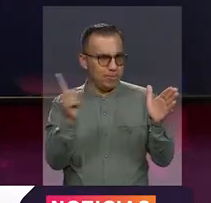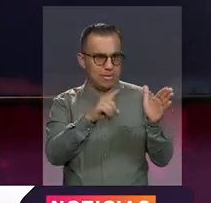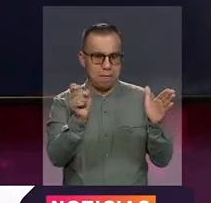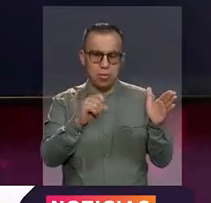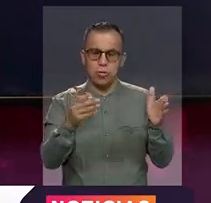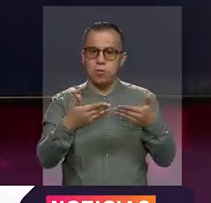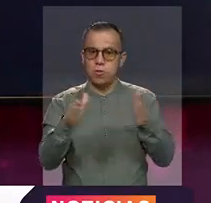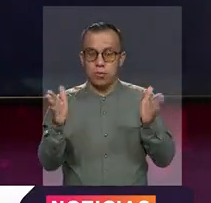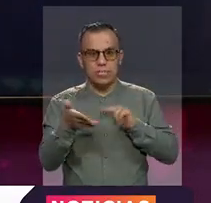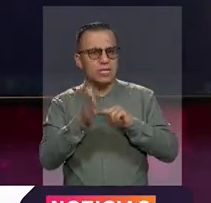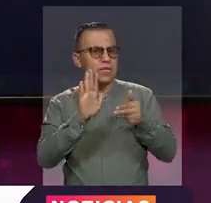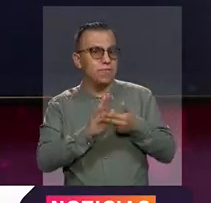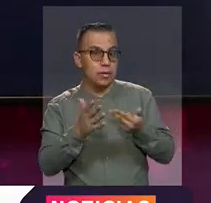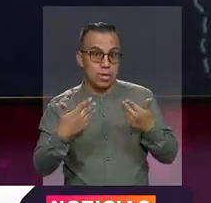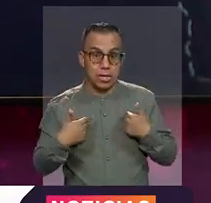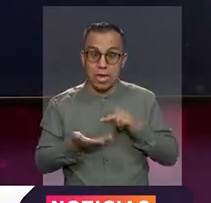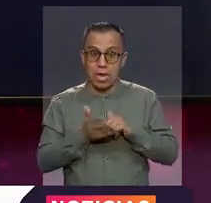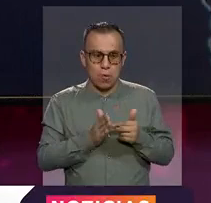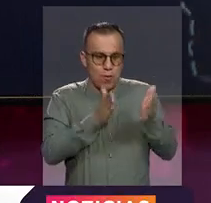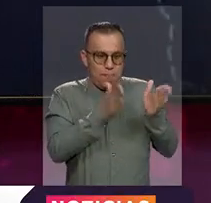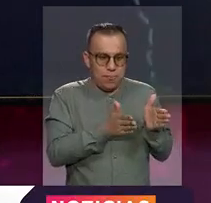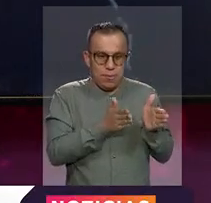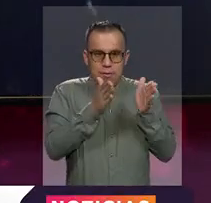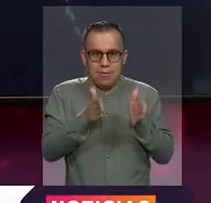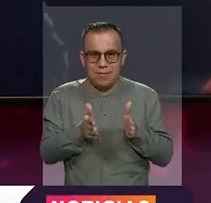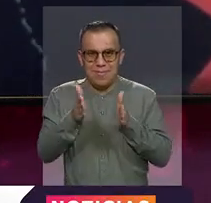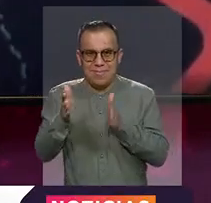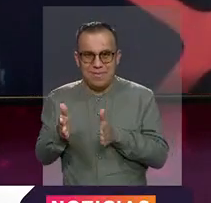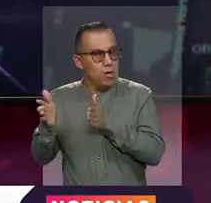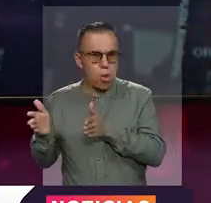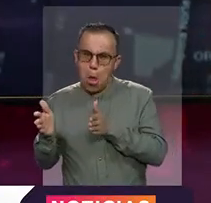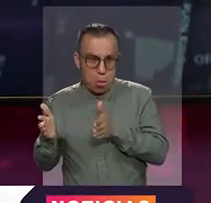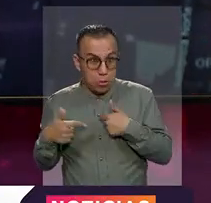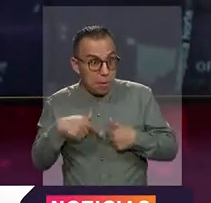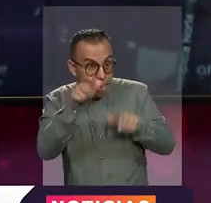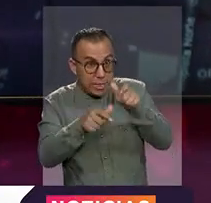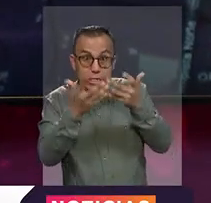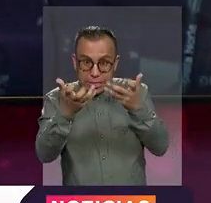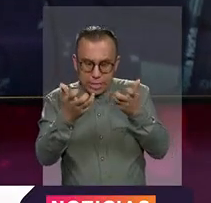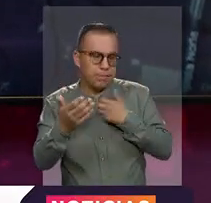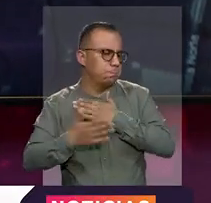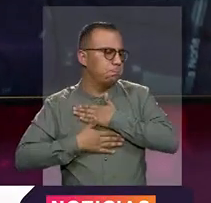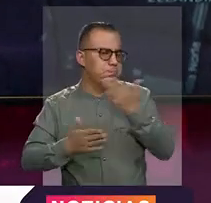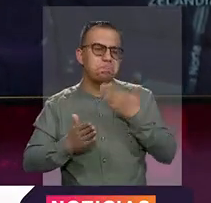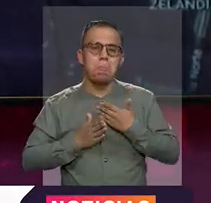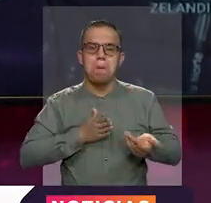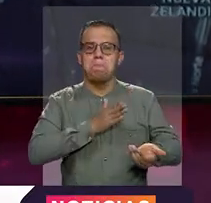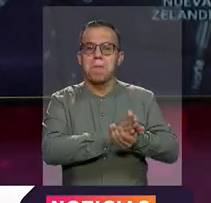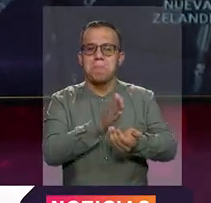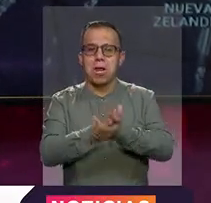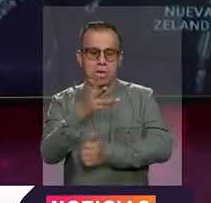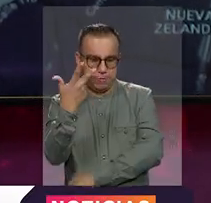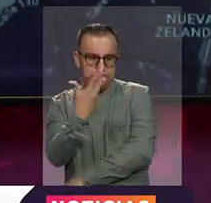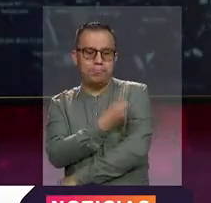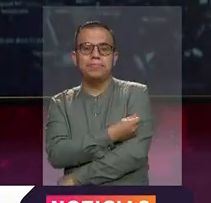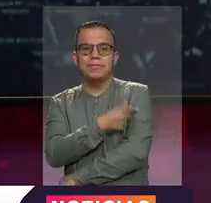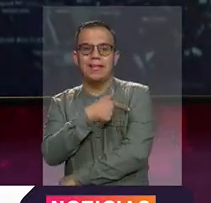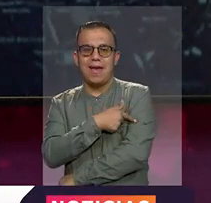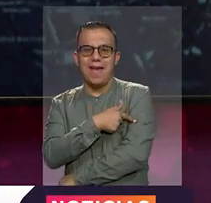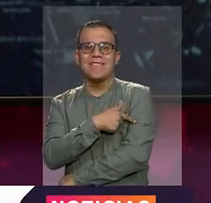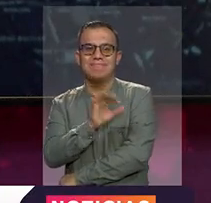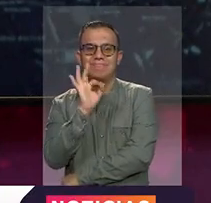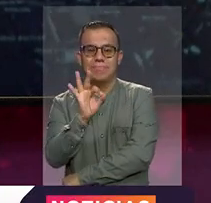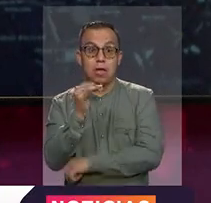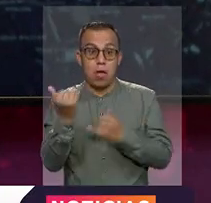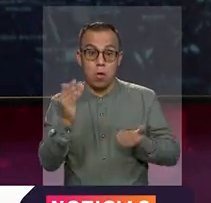país. Es decir, que no existan restricciones y que las personas que quieran vacunarse asistan sin problema para su inoculación. Hasta el